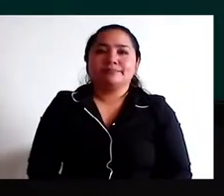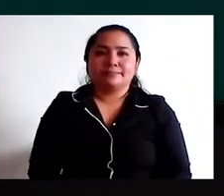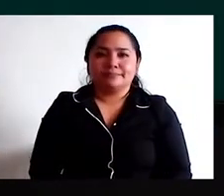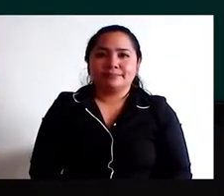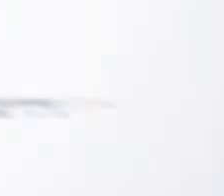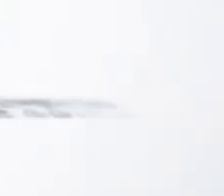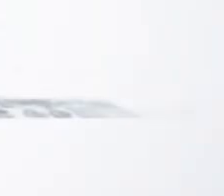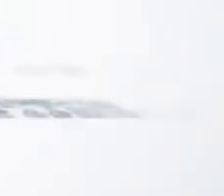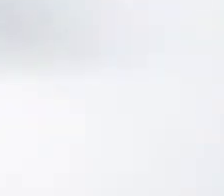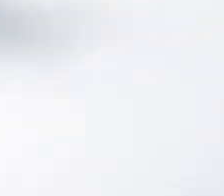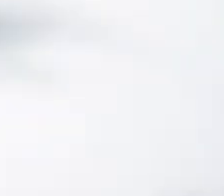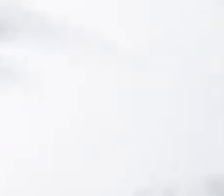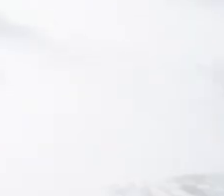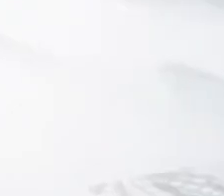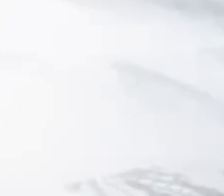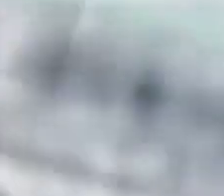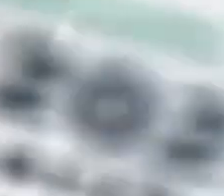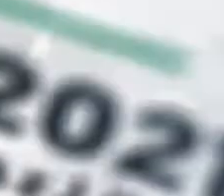tarjetón